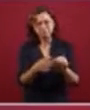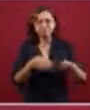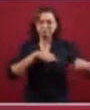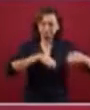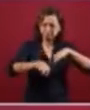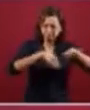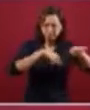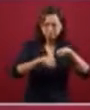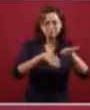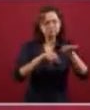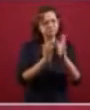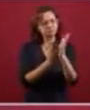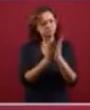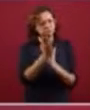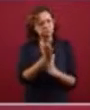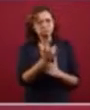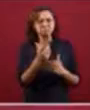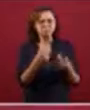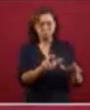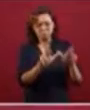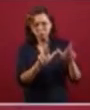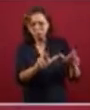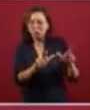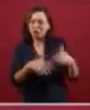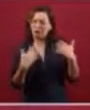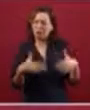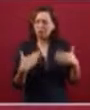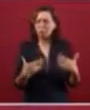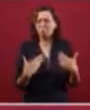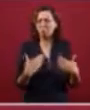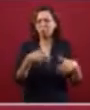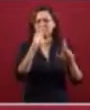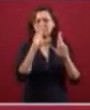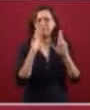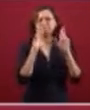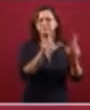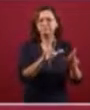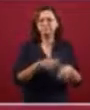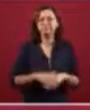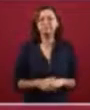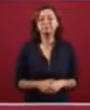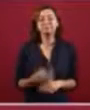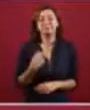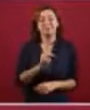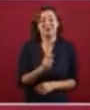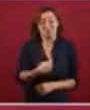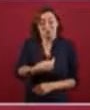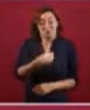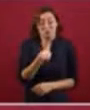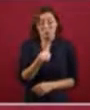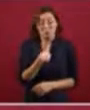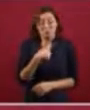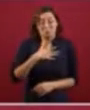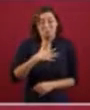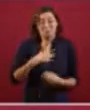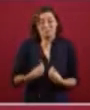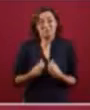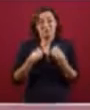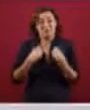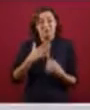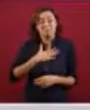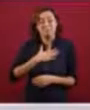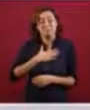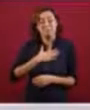trabajo, y merecen respeto. Pero yo, en mi filosofía, en mi